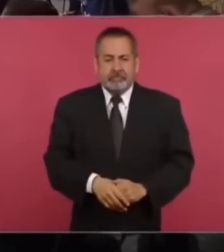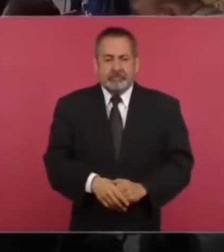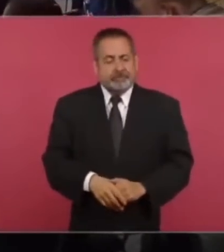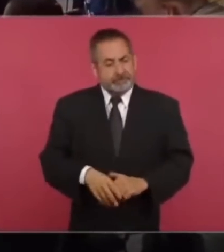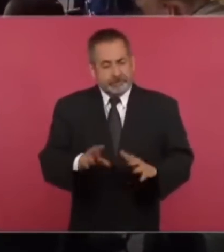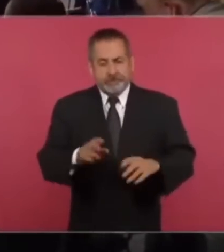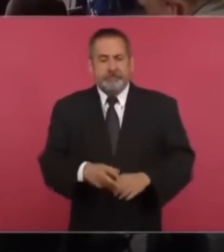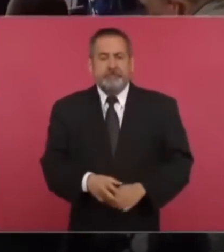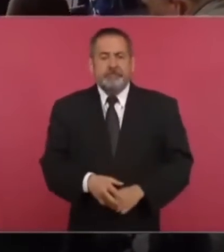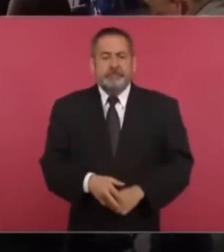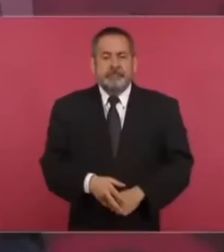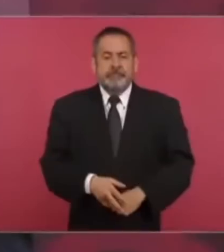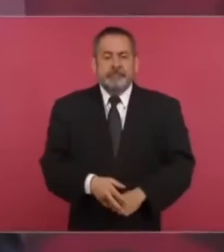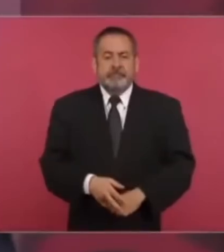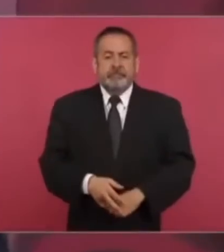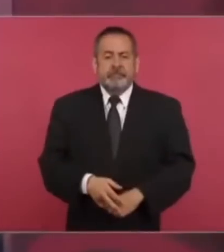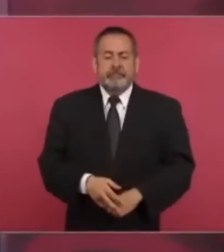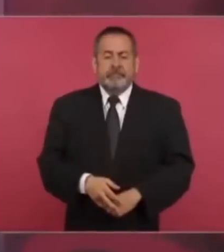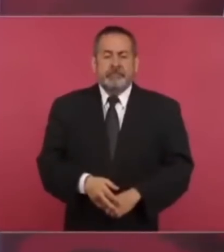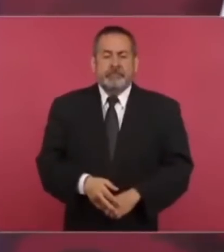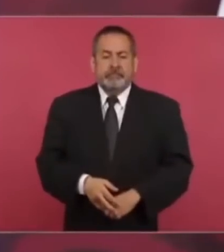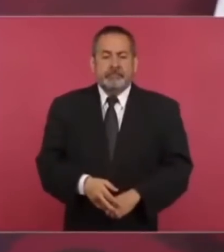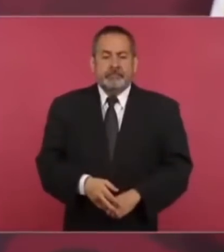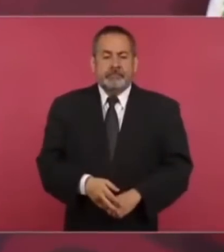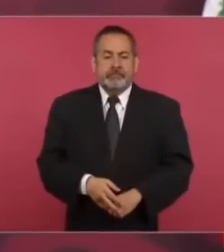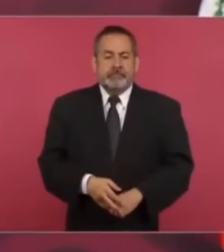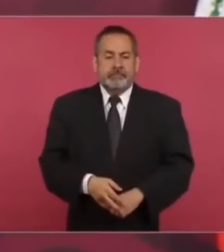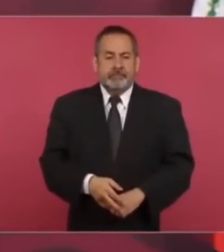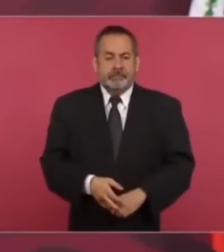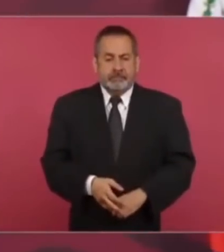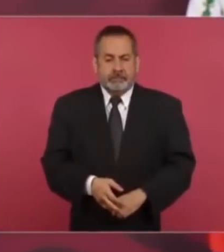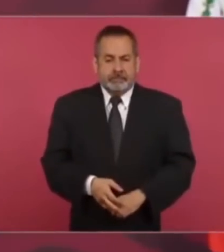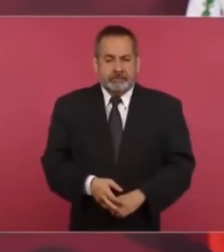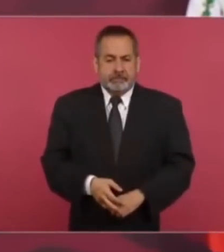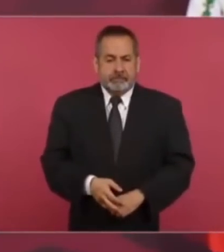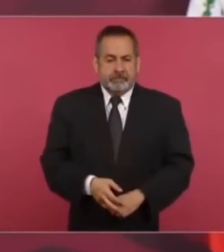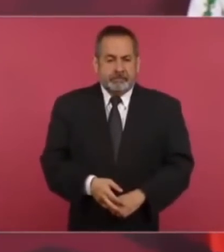Pero bueno, tenemos que